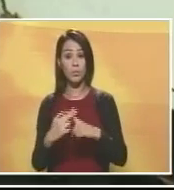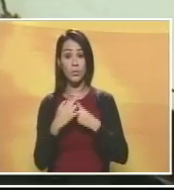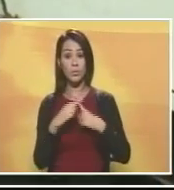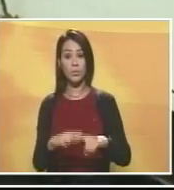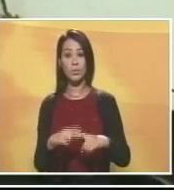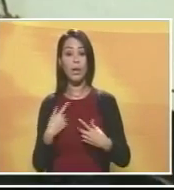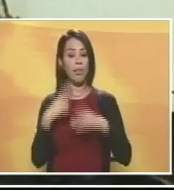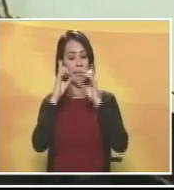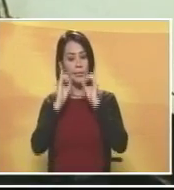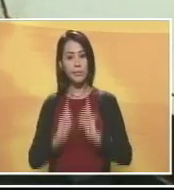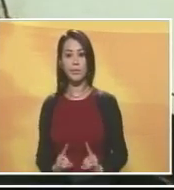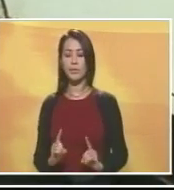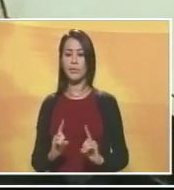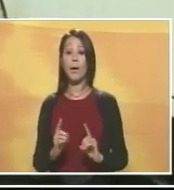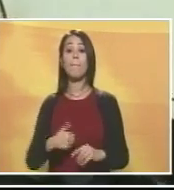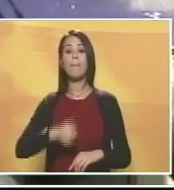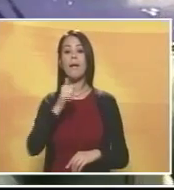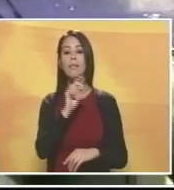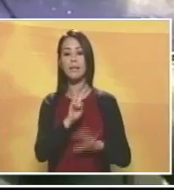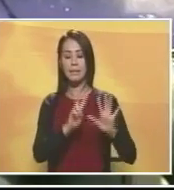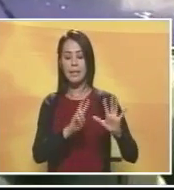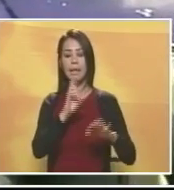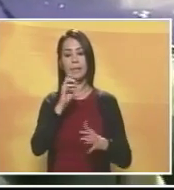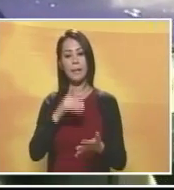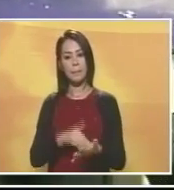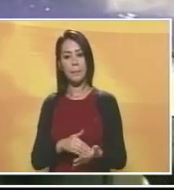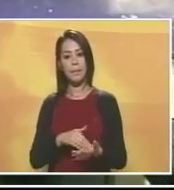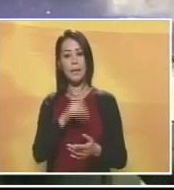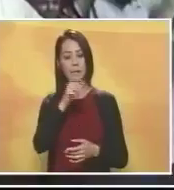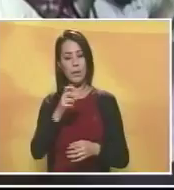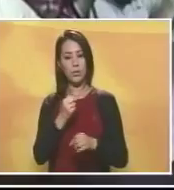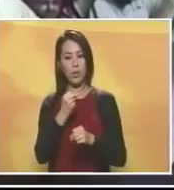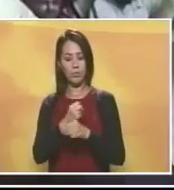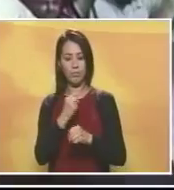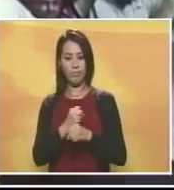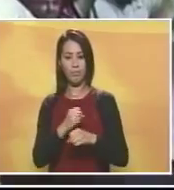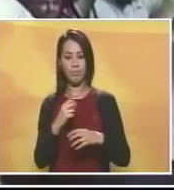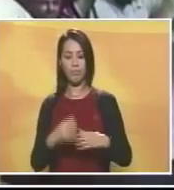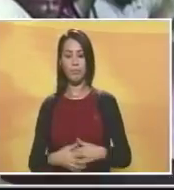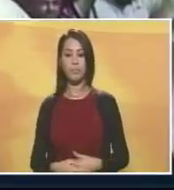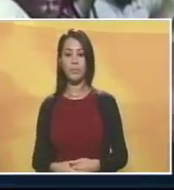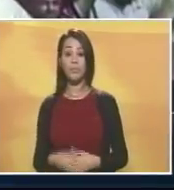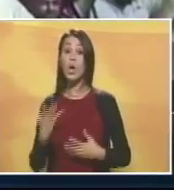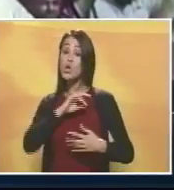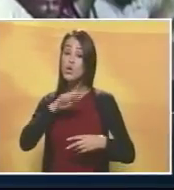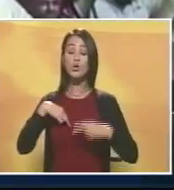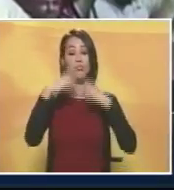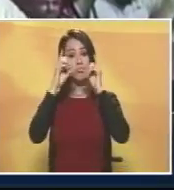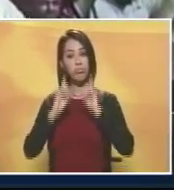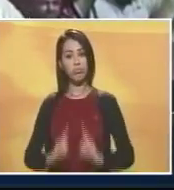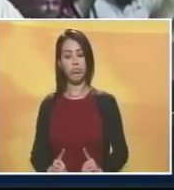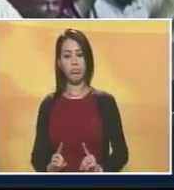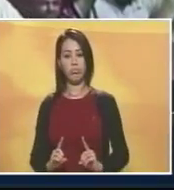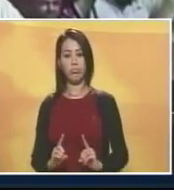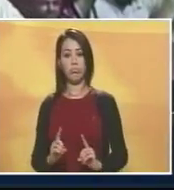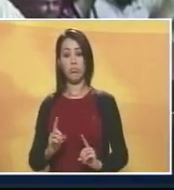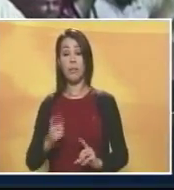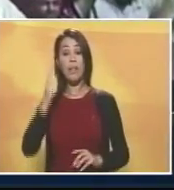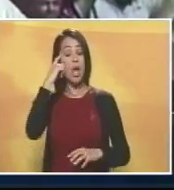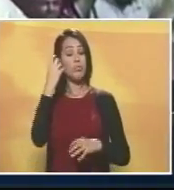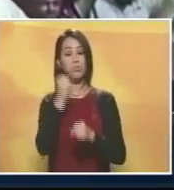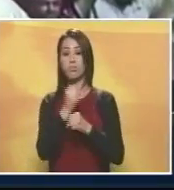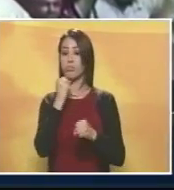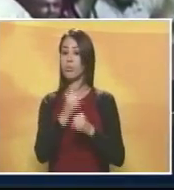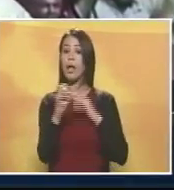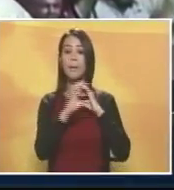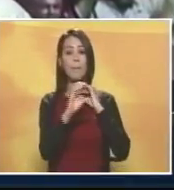a tomar esta decisión que afecta a más de 7.000 profesionales del volante. Nosotros vamos a tomar una decisión del día no laborable del